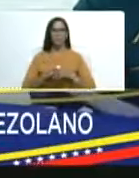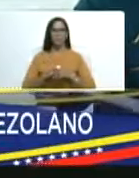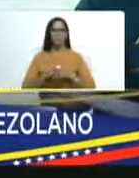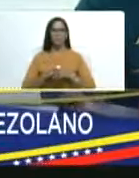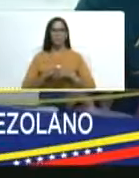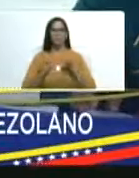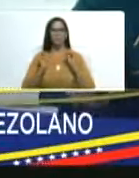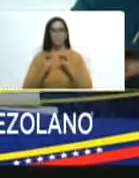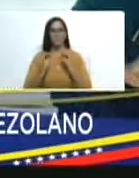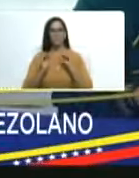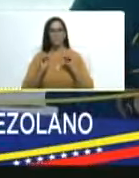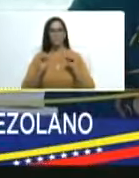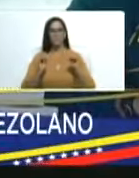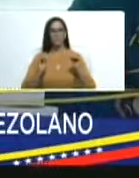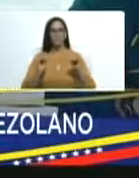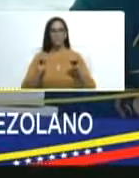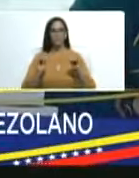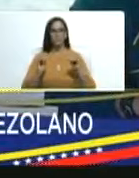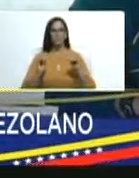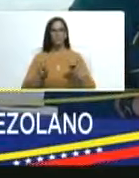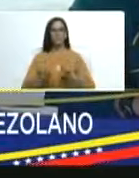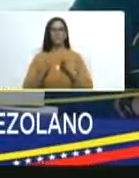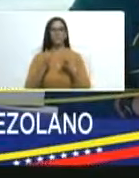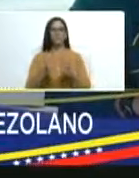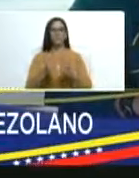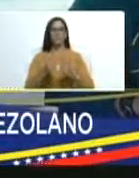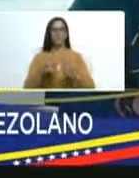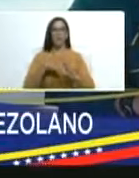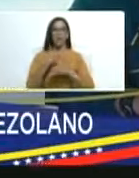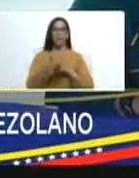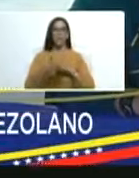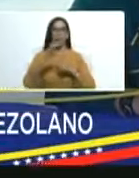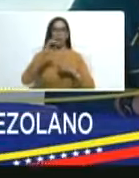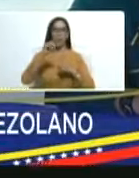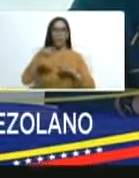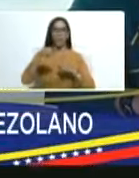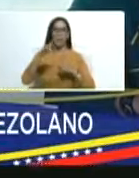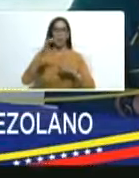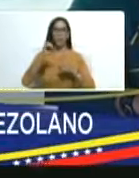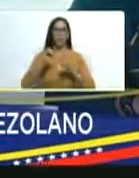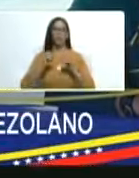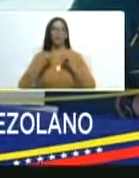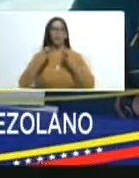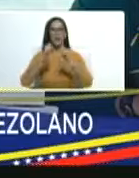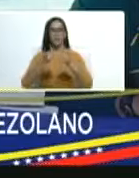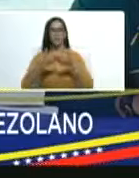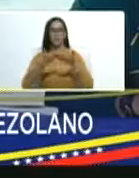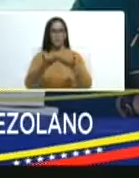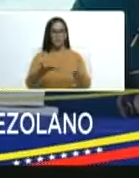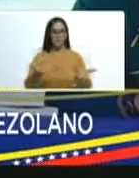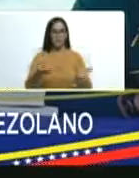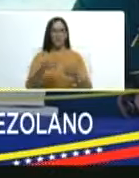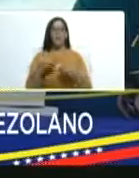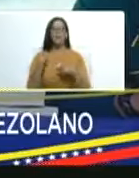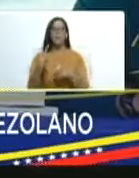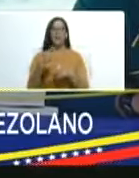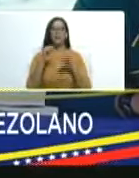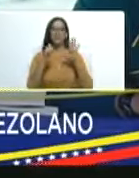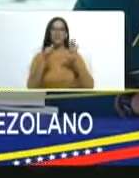Anuncio el arranque del Plan Coporo con la entrega de los primeros 65